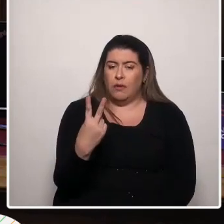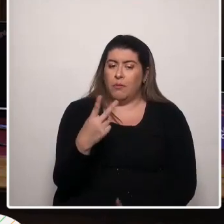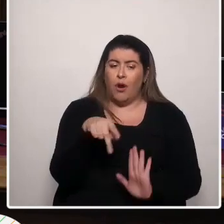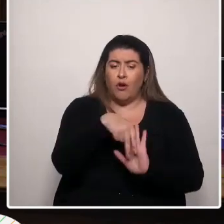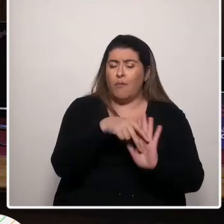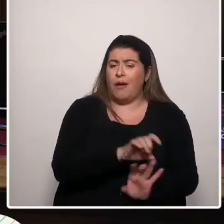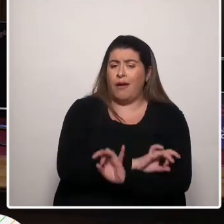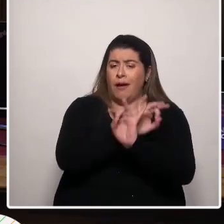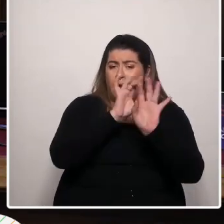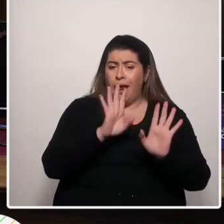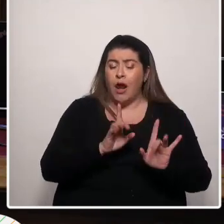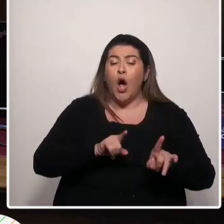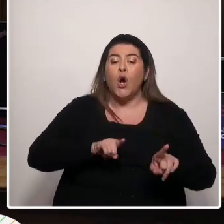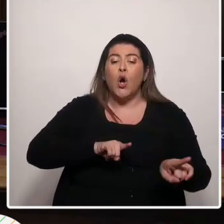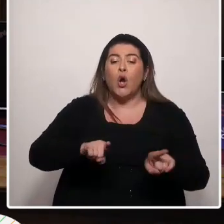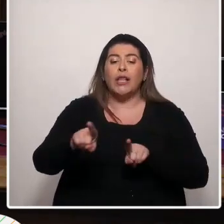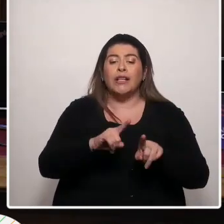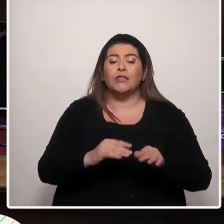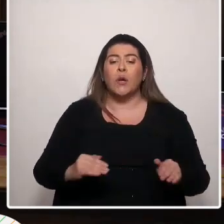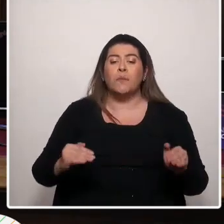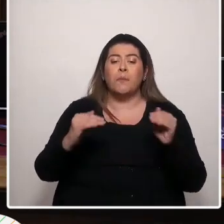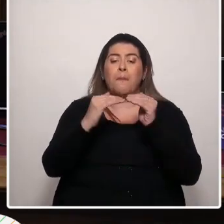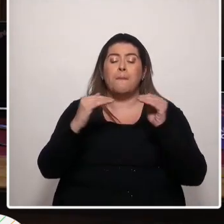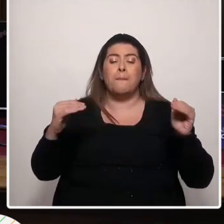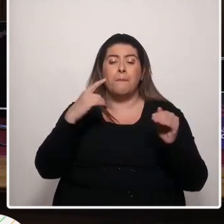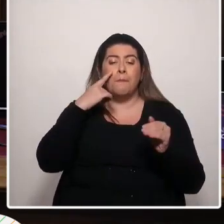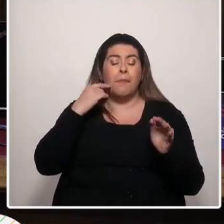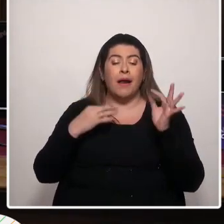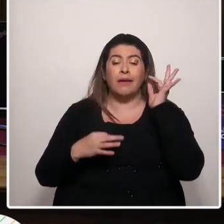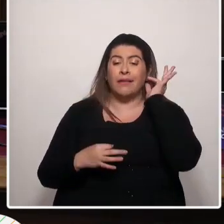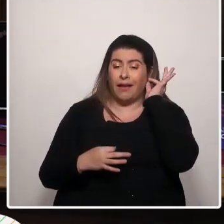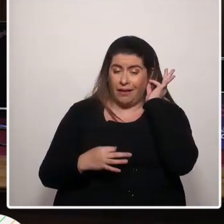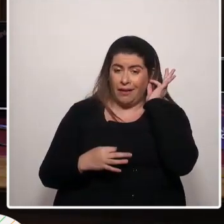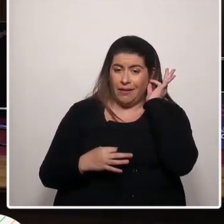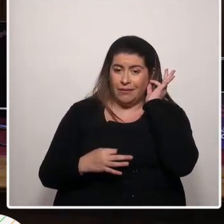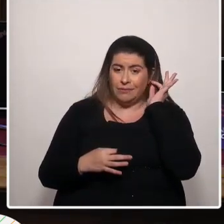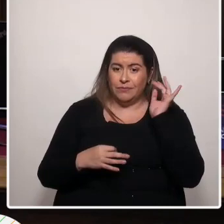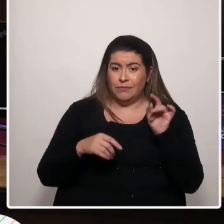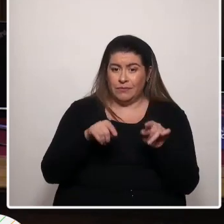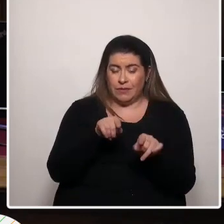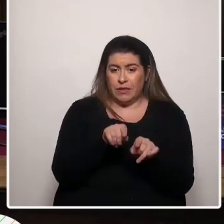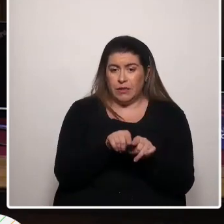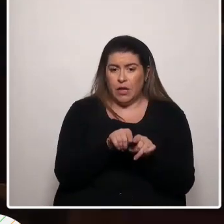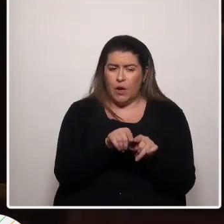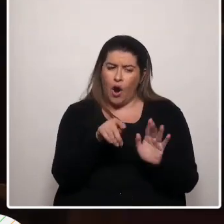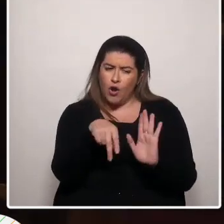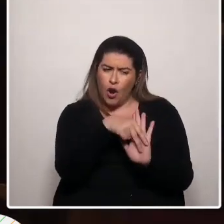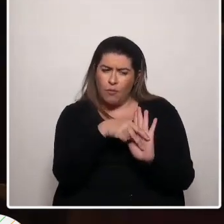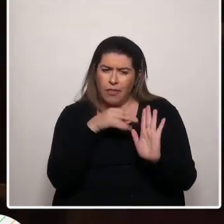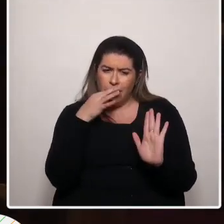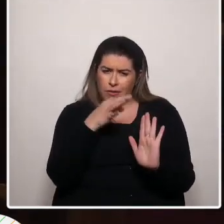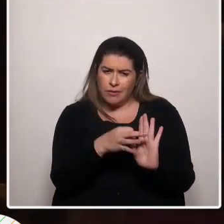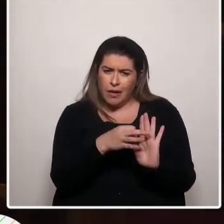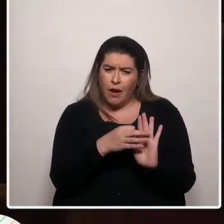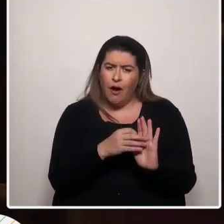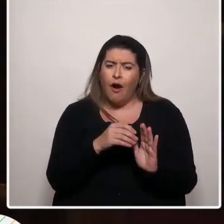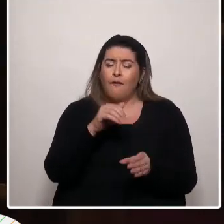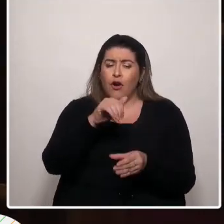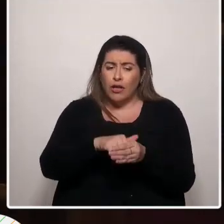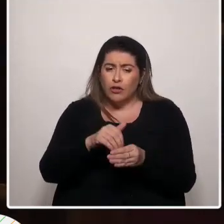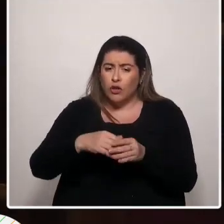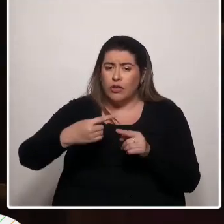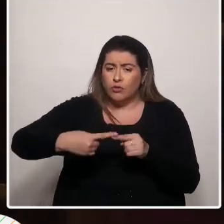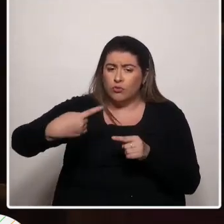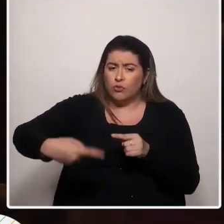clara en hablar de coordinación paritaria. De hecho, yo tiendo a pensar que si hubiera querido la norma que votáramos en votaciones sucesivas, habría